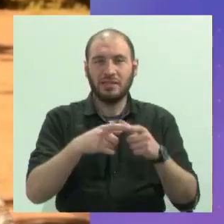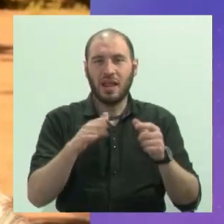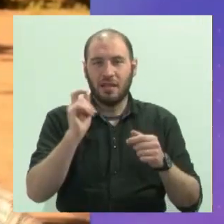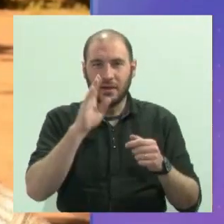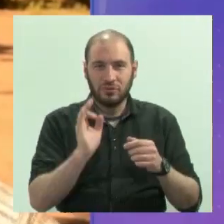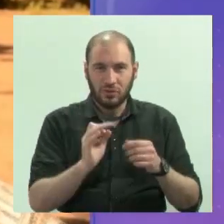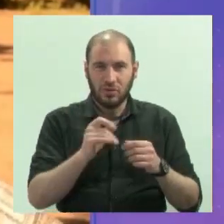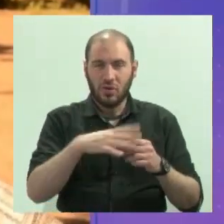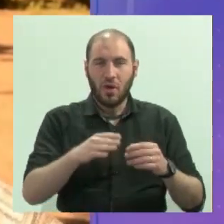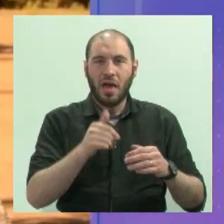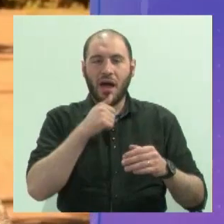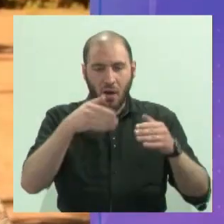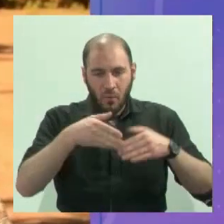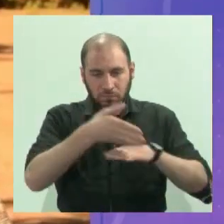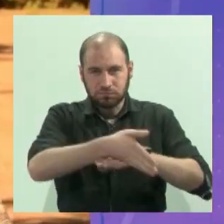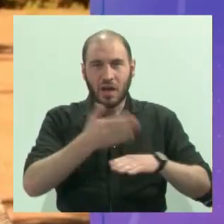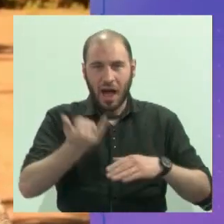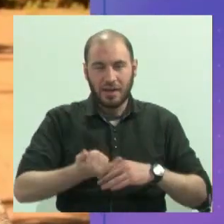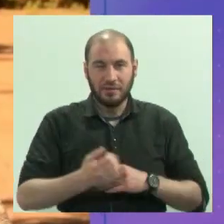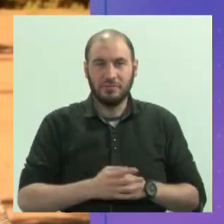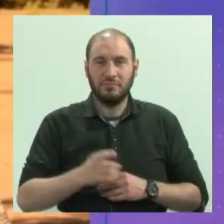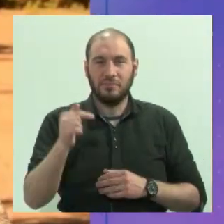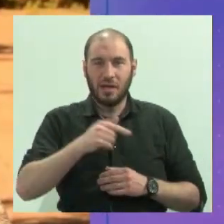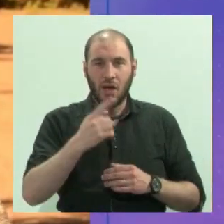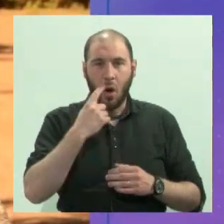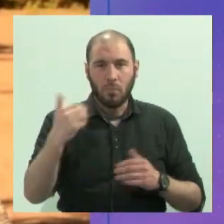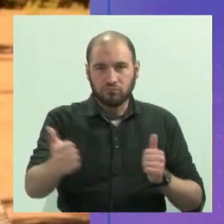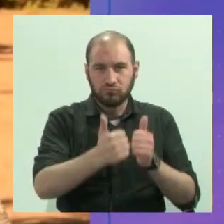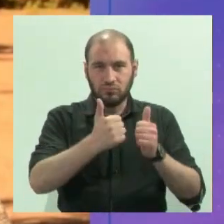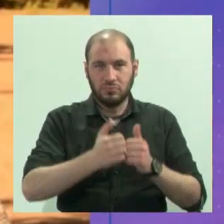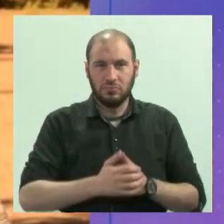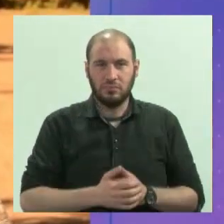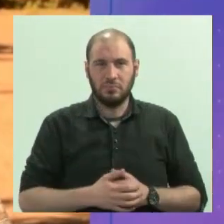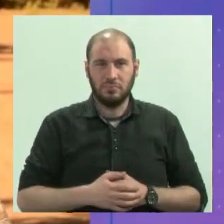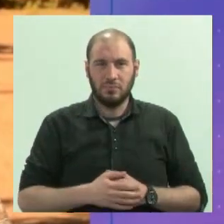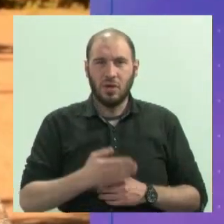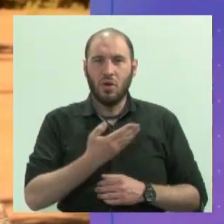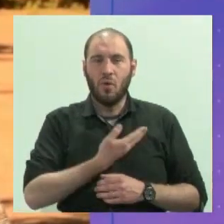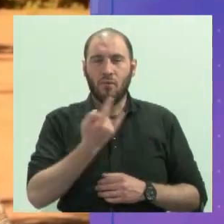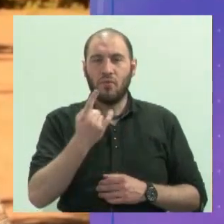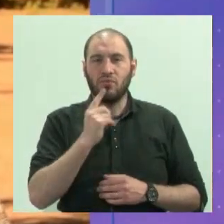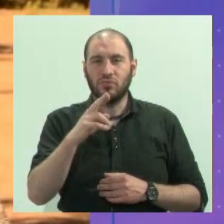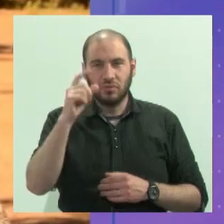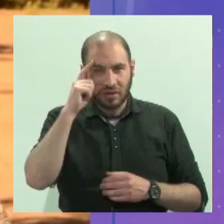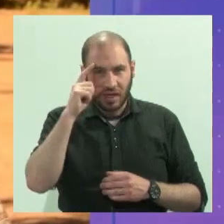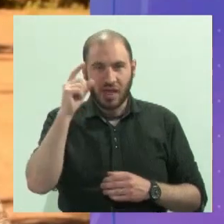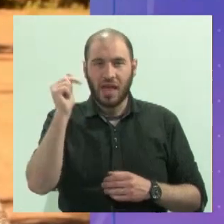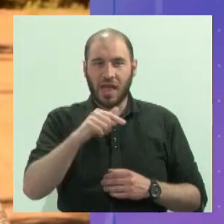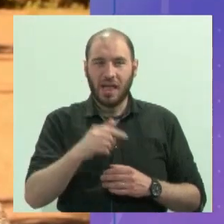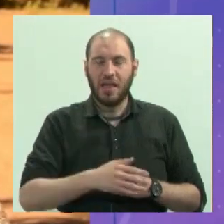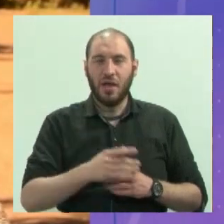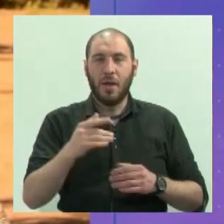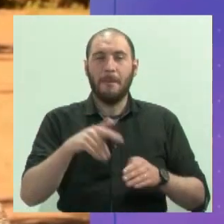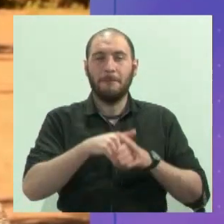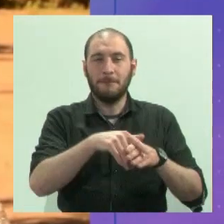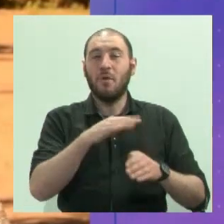hay una represa abajo. Ahí le salió a este hombre el putre. Él iba a caballo en una mula y el